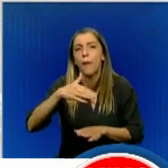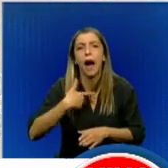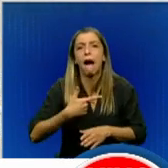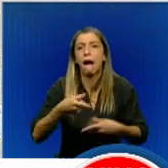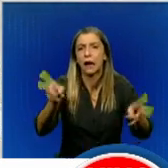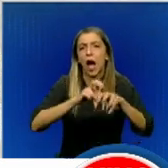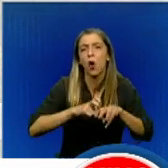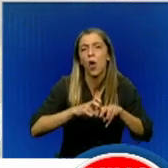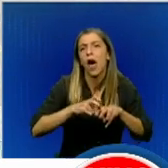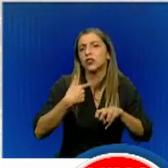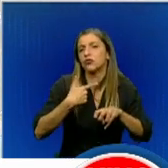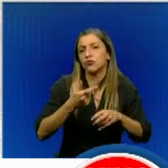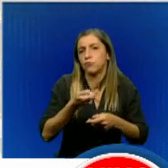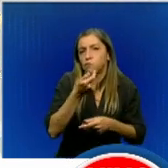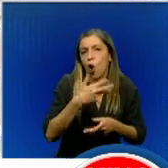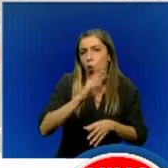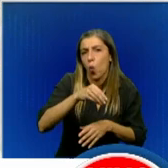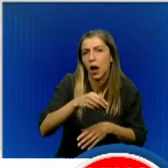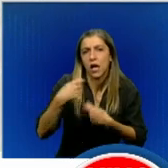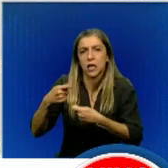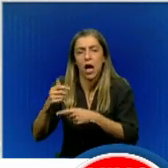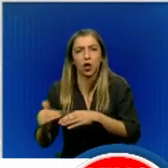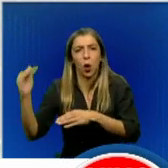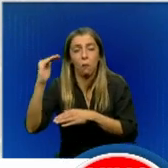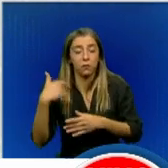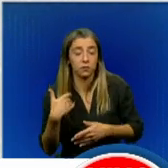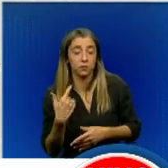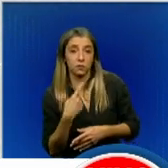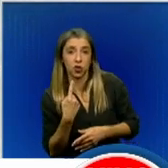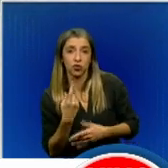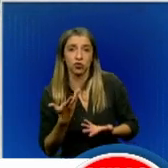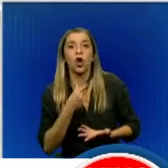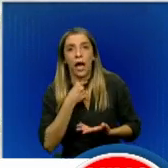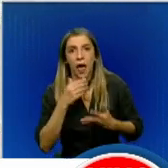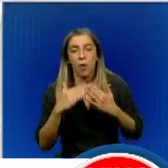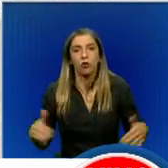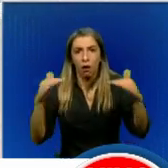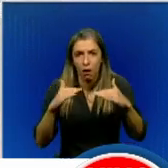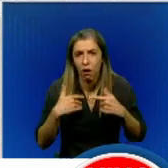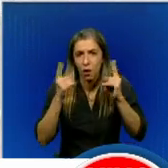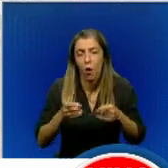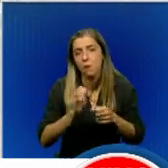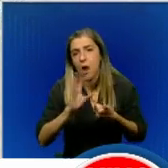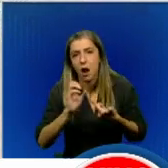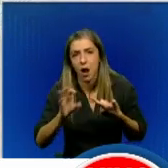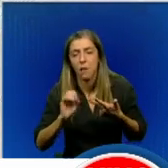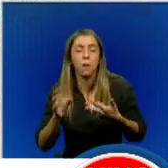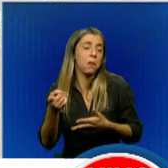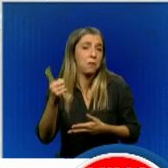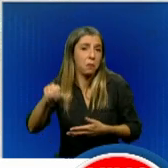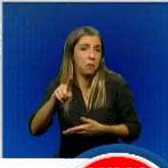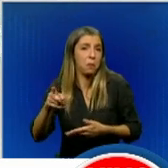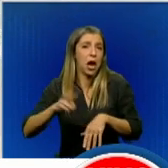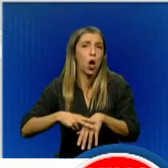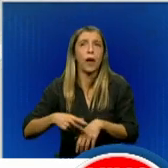cuando decimos que queremos ir al equilibrio fiscal también lo bernal nos hicieron todas las advertencias